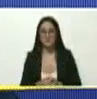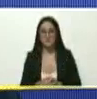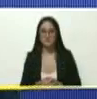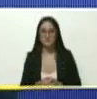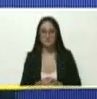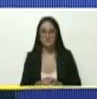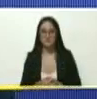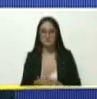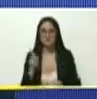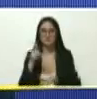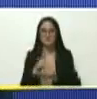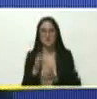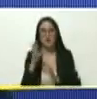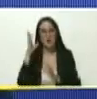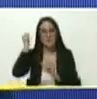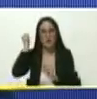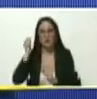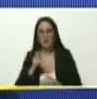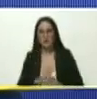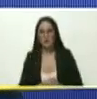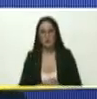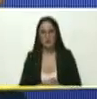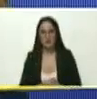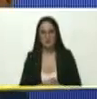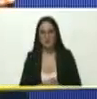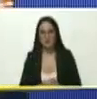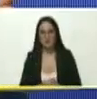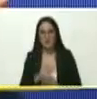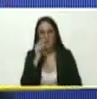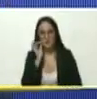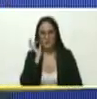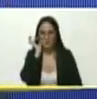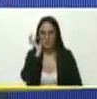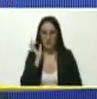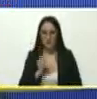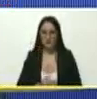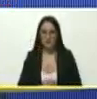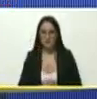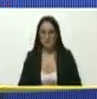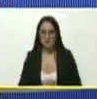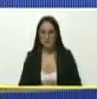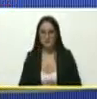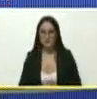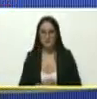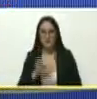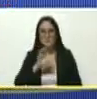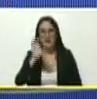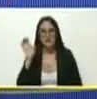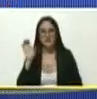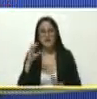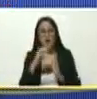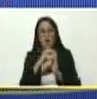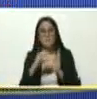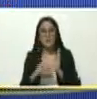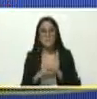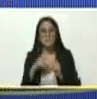ante la presencia de los embajadores y embajadoras de los países OPEP Plus,